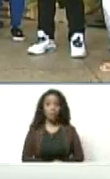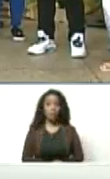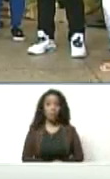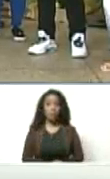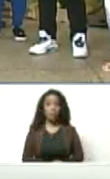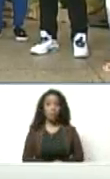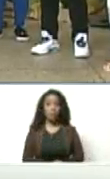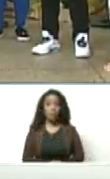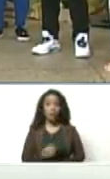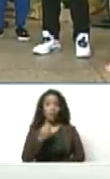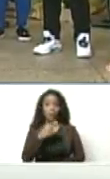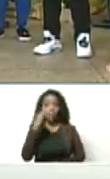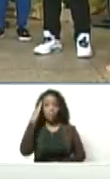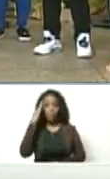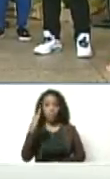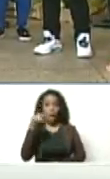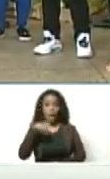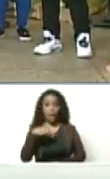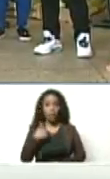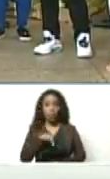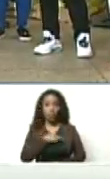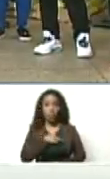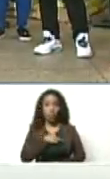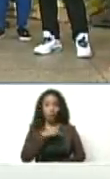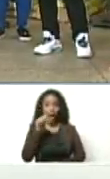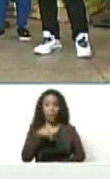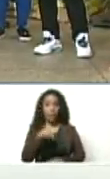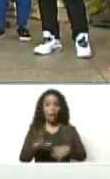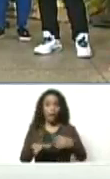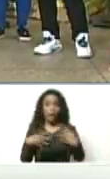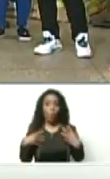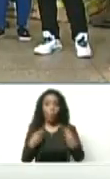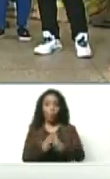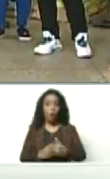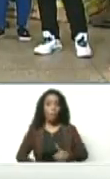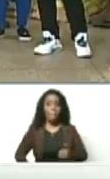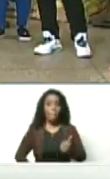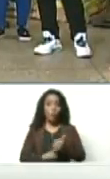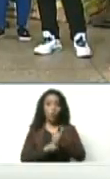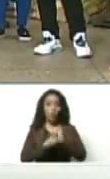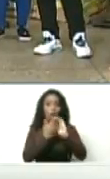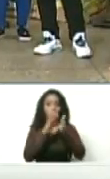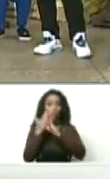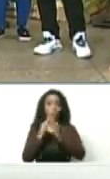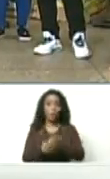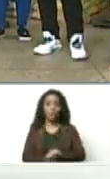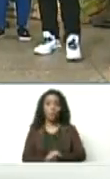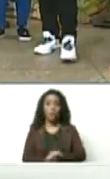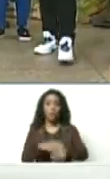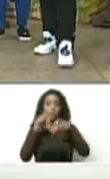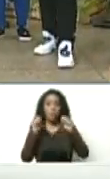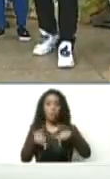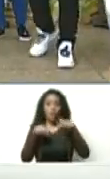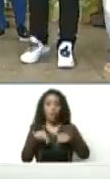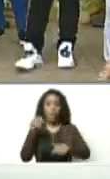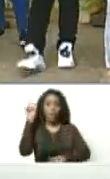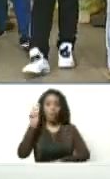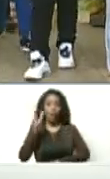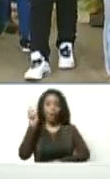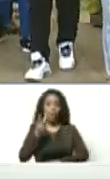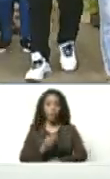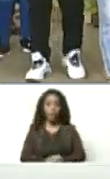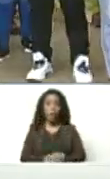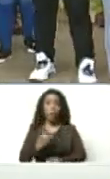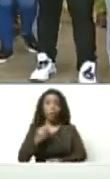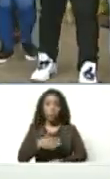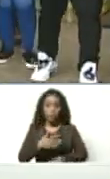Bueno, mi comandante. Bueno, mi comandante. Aquí estamos en este acompañamiento de las comunas de aquí del Valle.